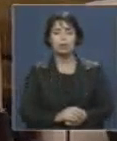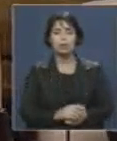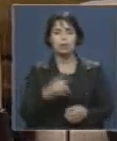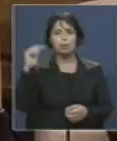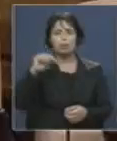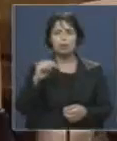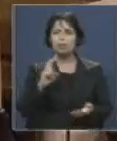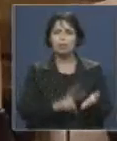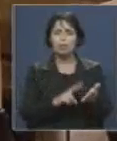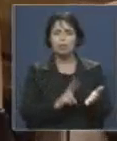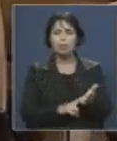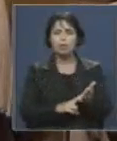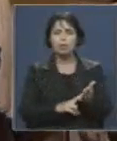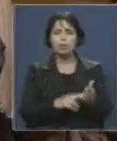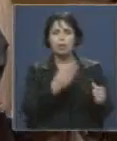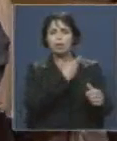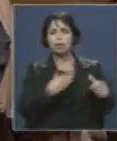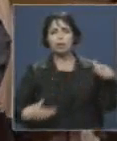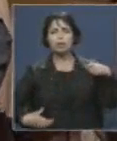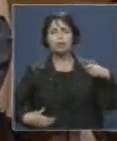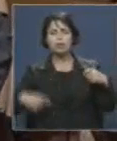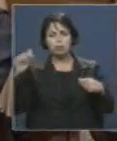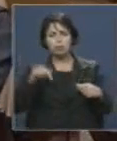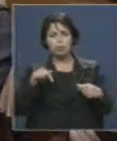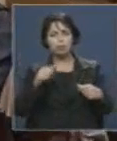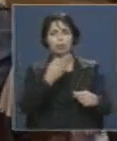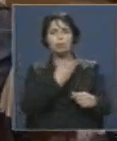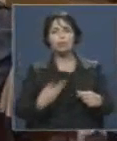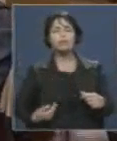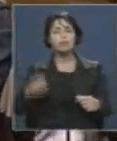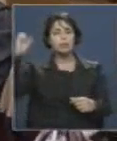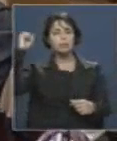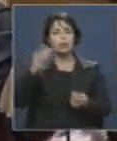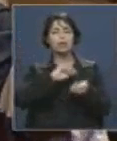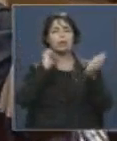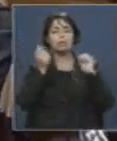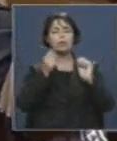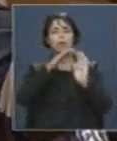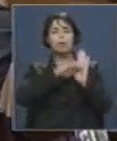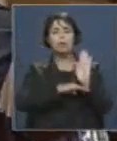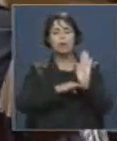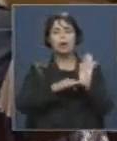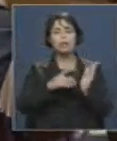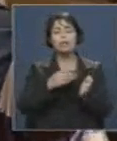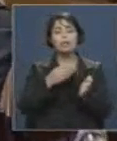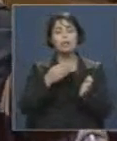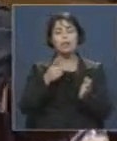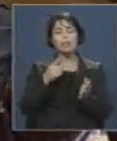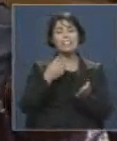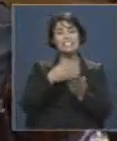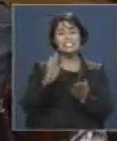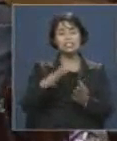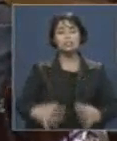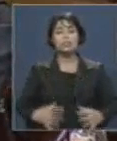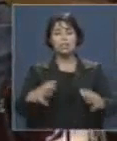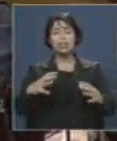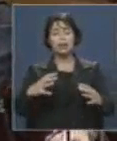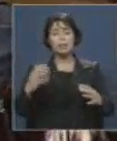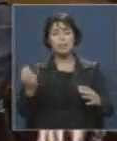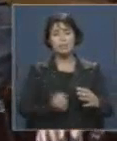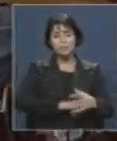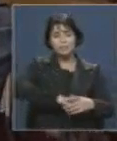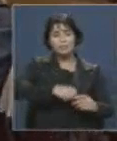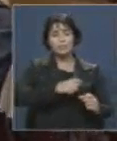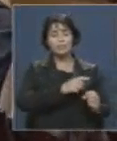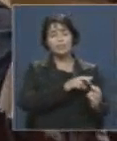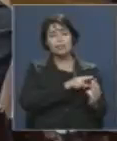que hoy es concreto es que el gobierno actual del presidente Piñera cambió el protocolo de objeción disminuyendo los requisitos